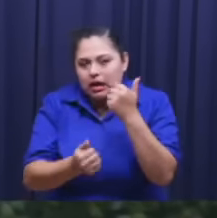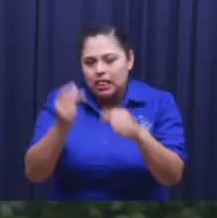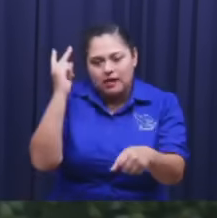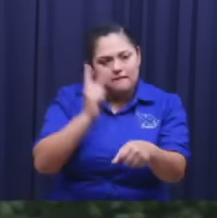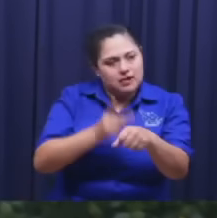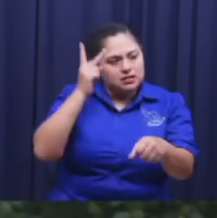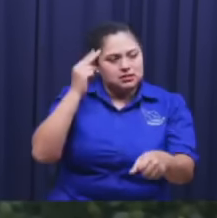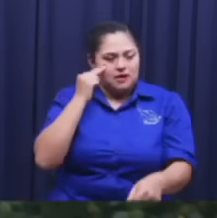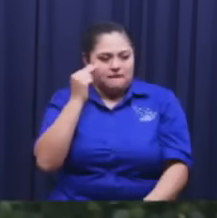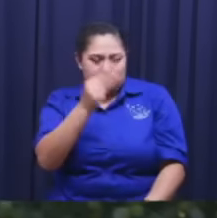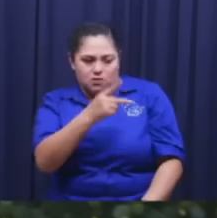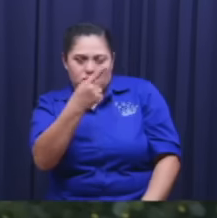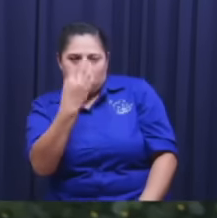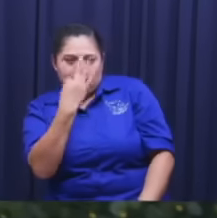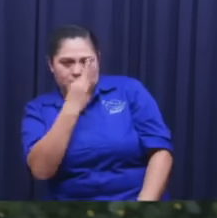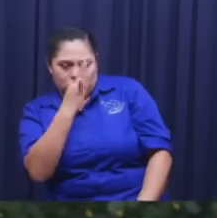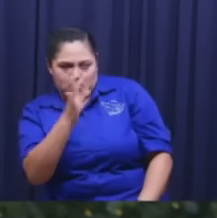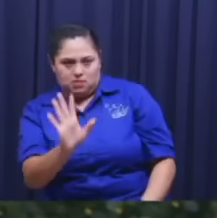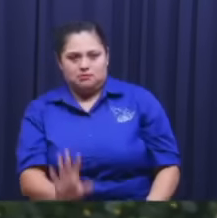fulana.